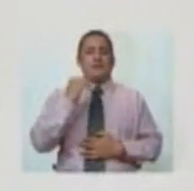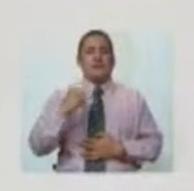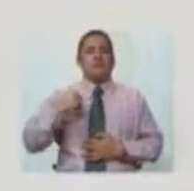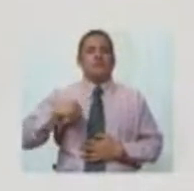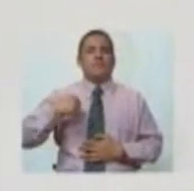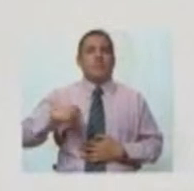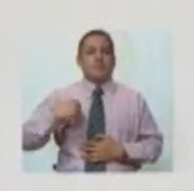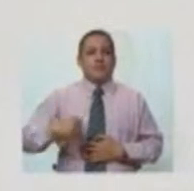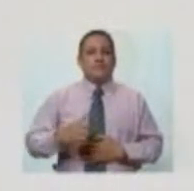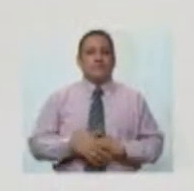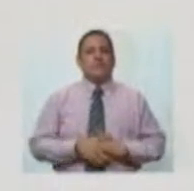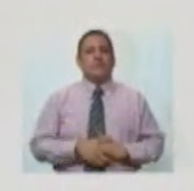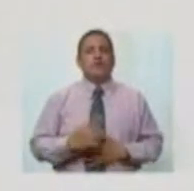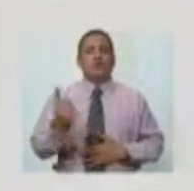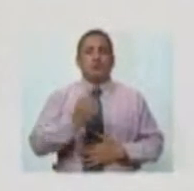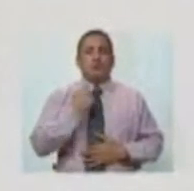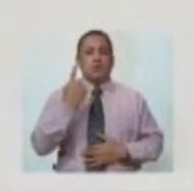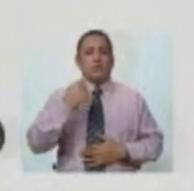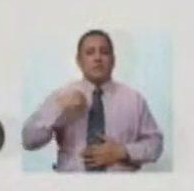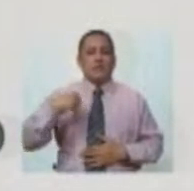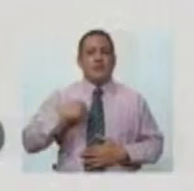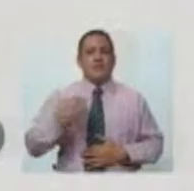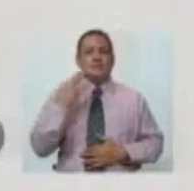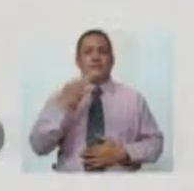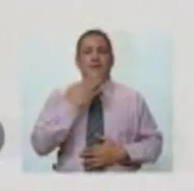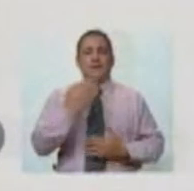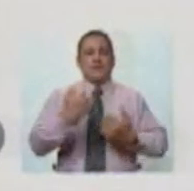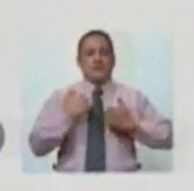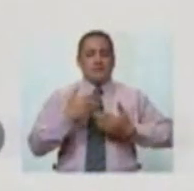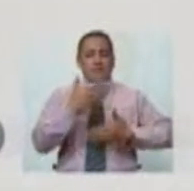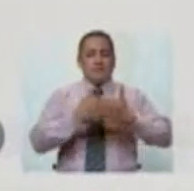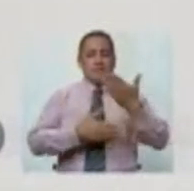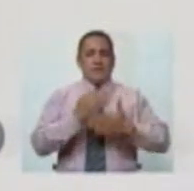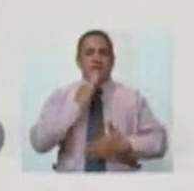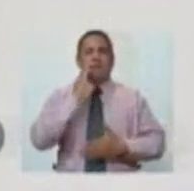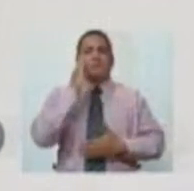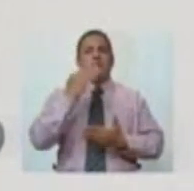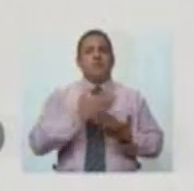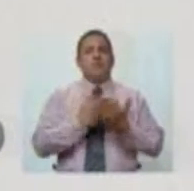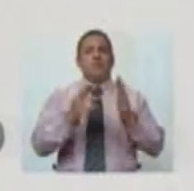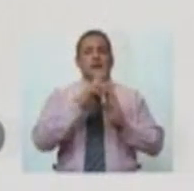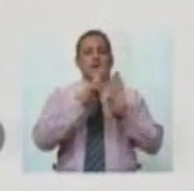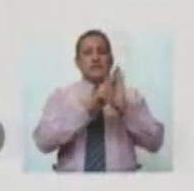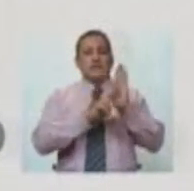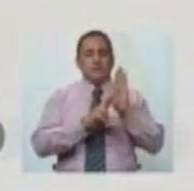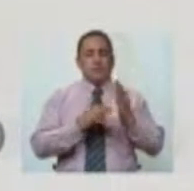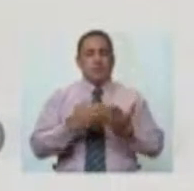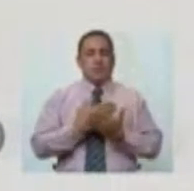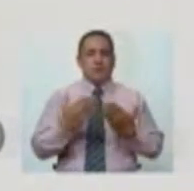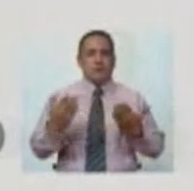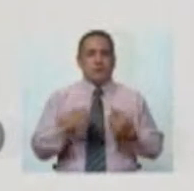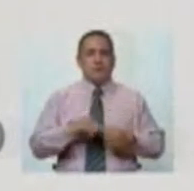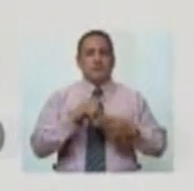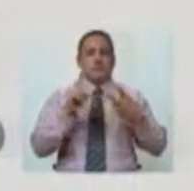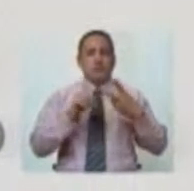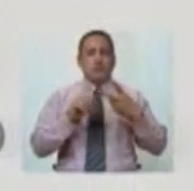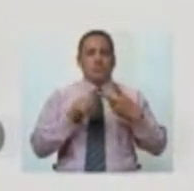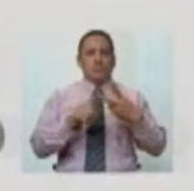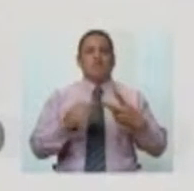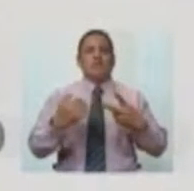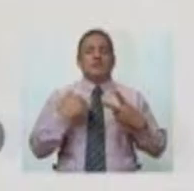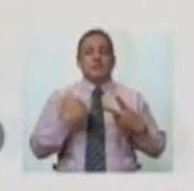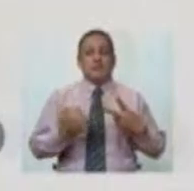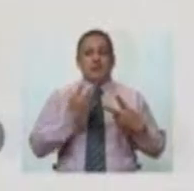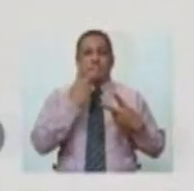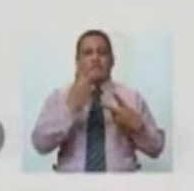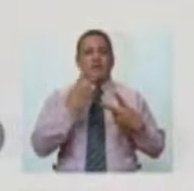la municipalidad. La municipalidad. Todas las municipalidades, por lo general, tienen ordenanzas que establecen cuáles son los requisitos, en fin, en conjunto. Segundo, tiene que